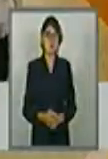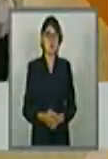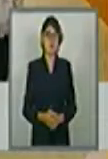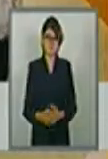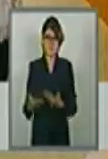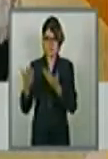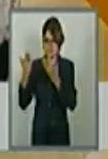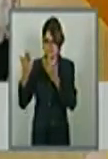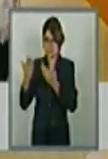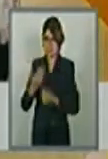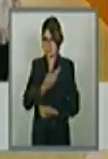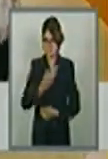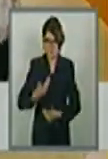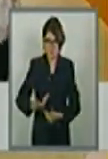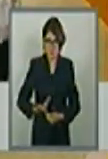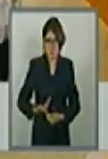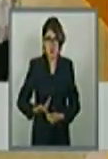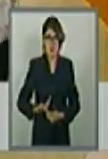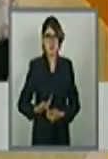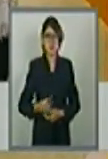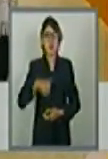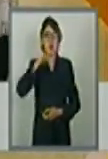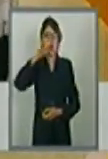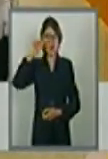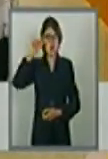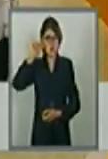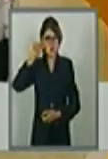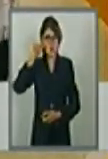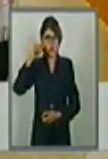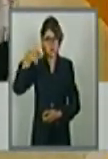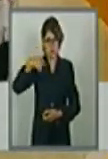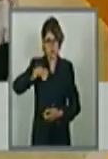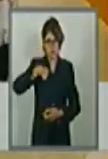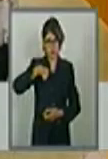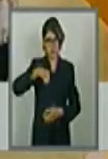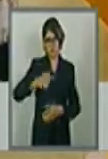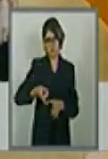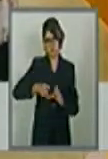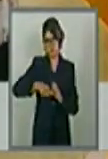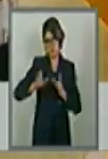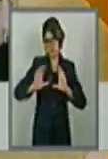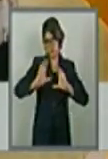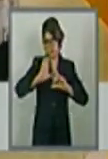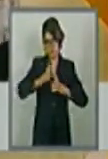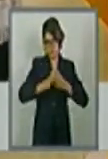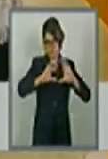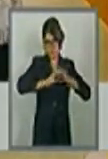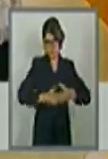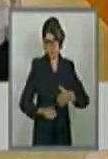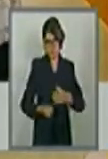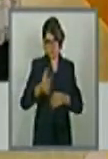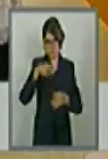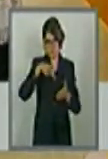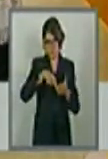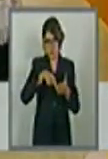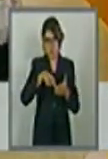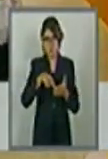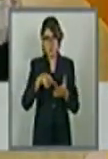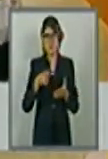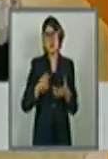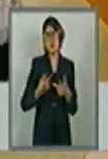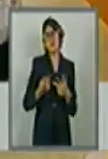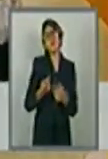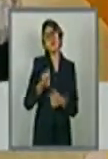Con su venia, presidente. El día de ayer, como integrante de la comisión, de la primera comisión, justamente hice